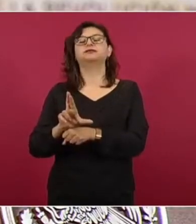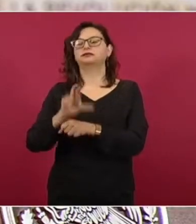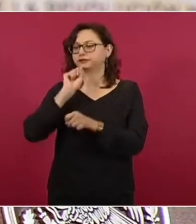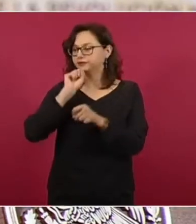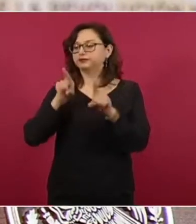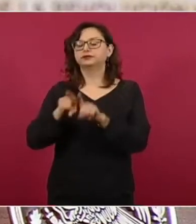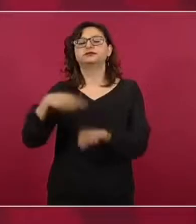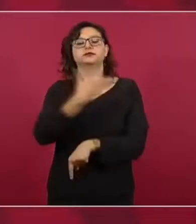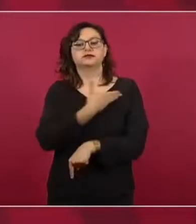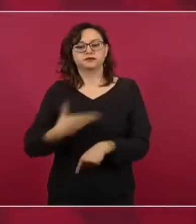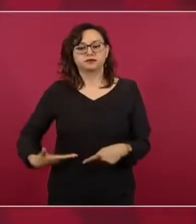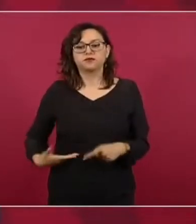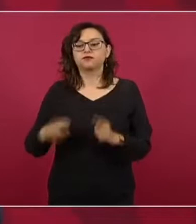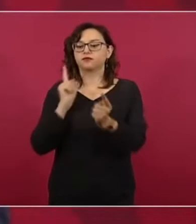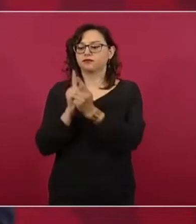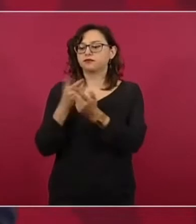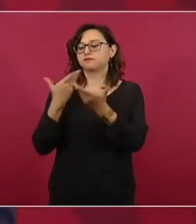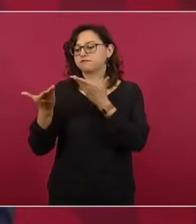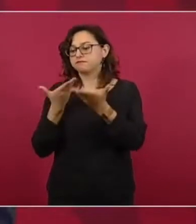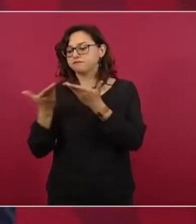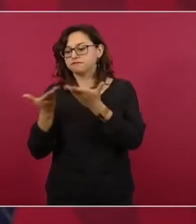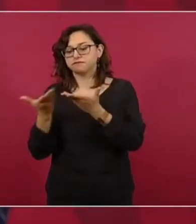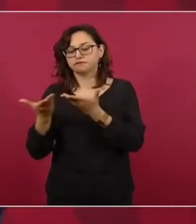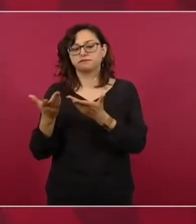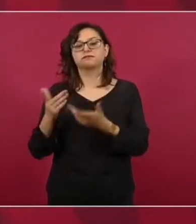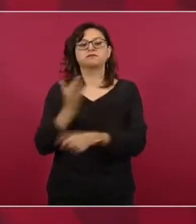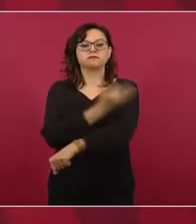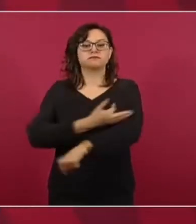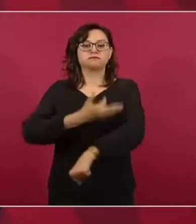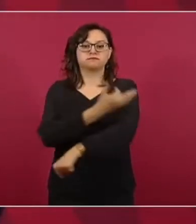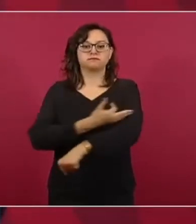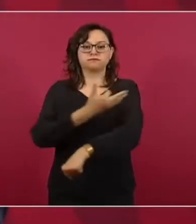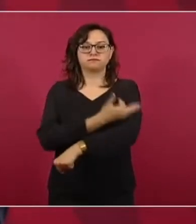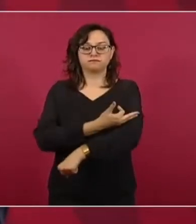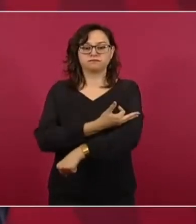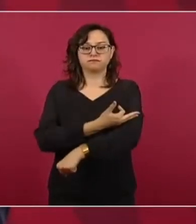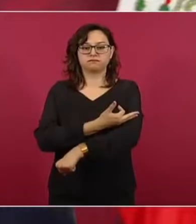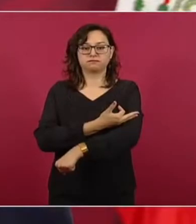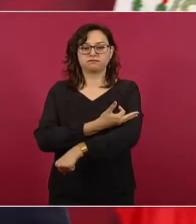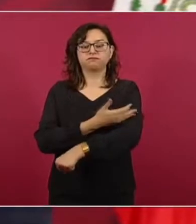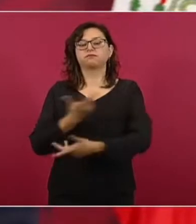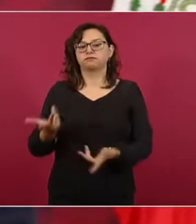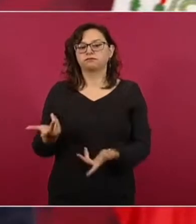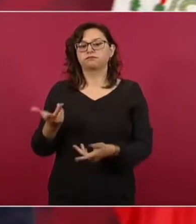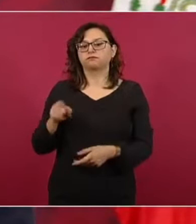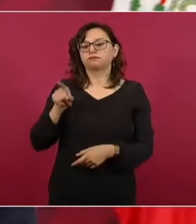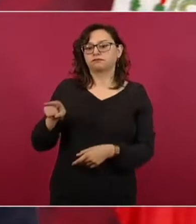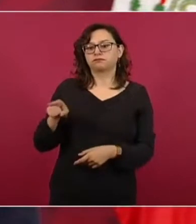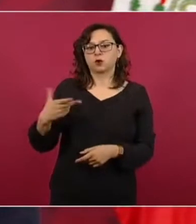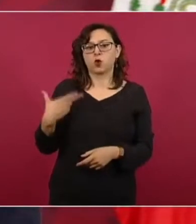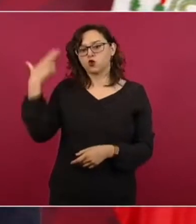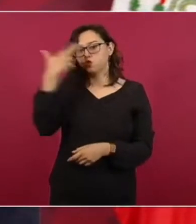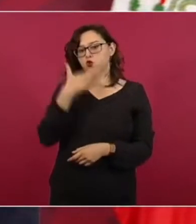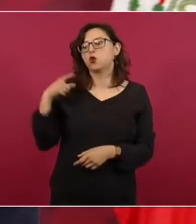el presidente de El Salvador, ya por la tarde salimos a Honduras, vamos a estar con la presidenta de Honduras,